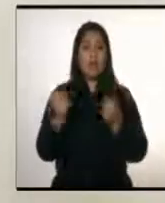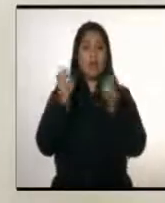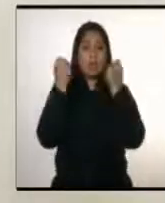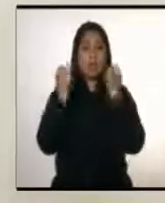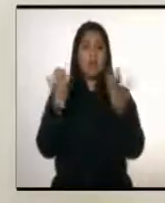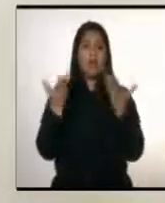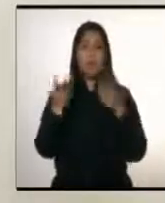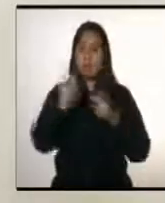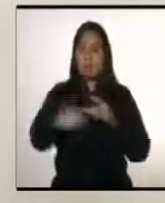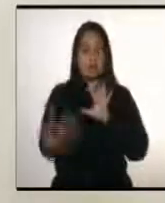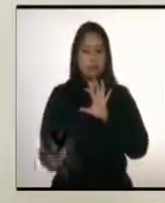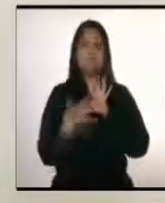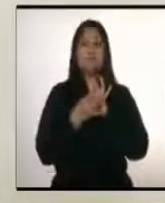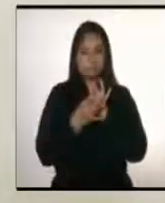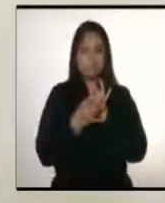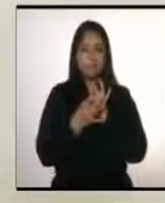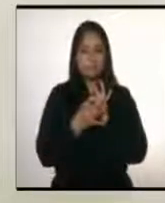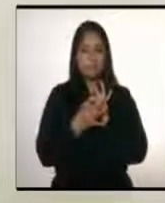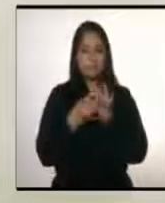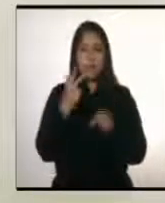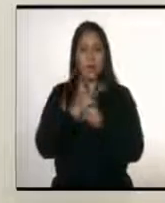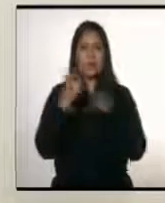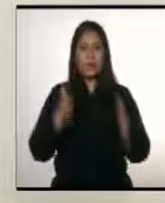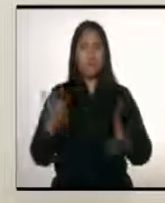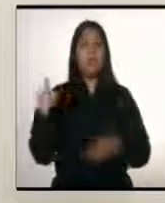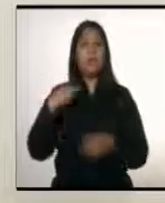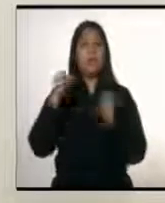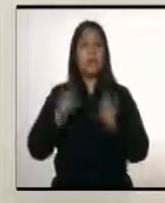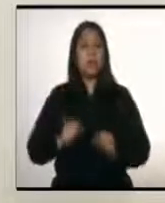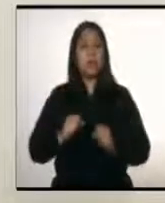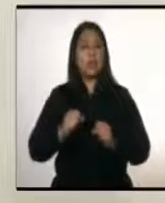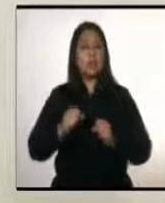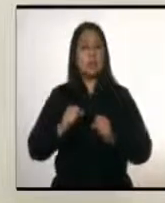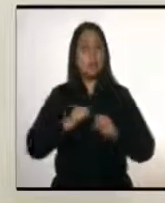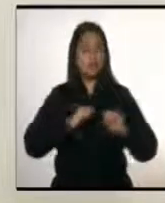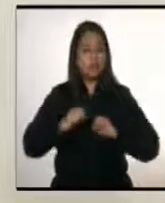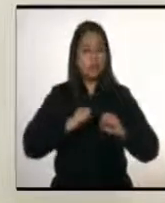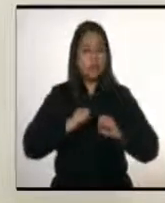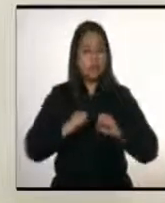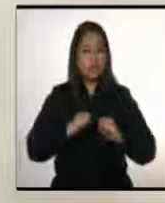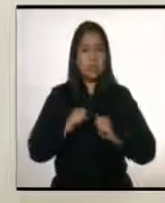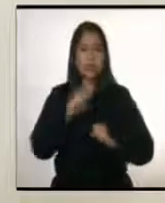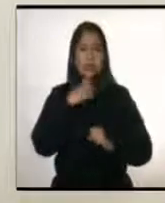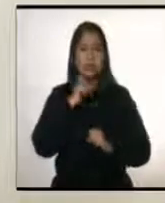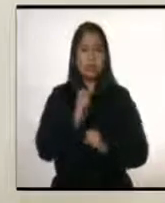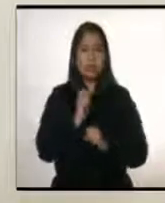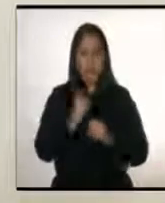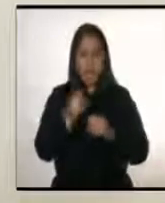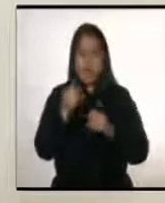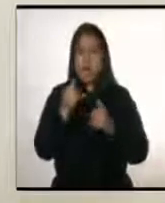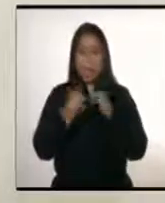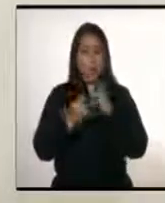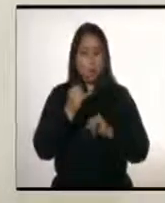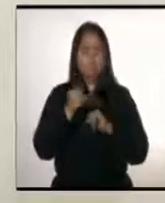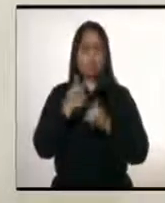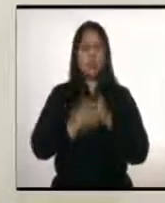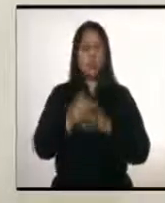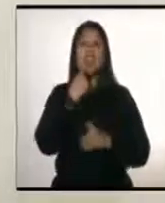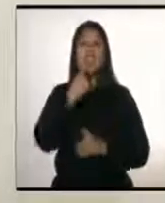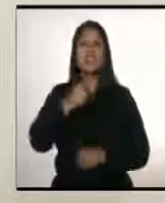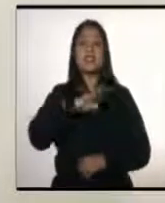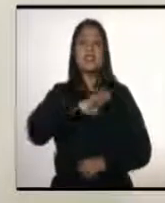que estemos unidos los guatemaltecos para que podamos hacer que en lo que reza la última frase de nuestro himno